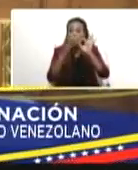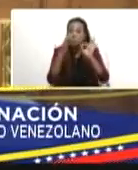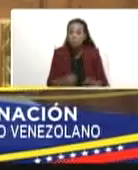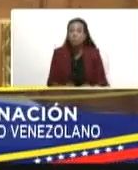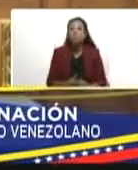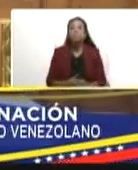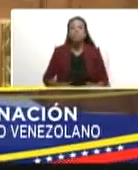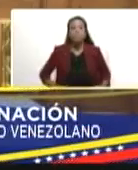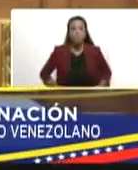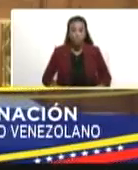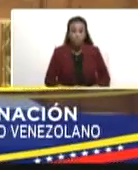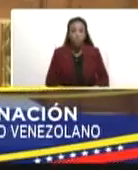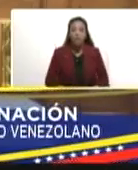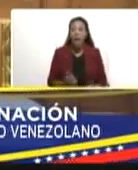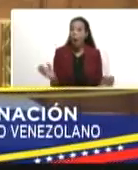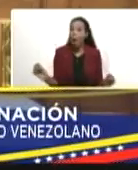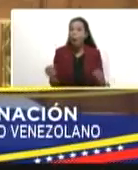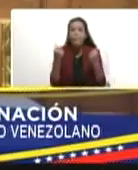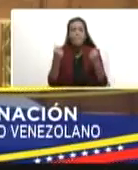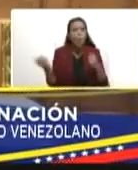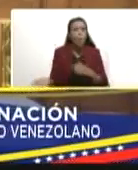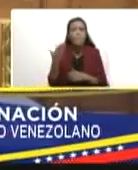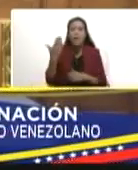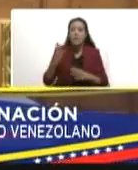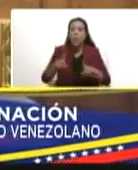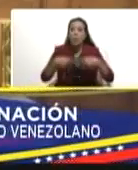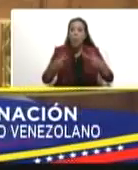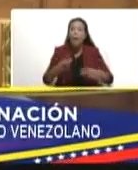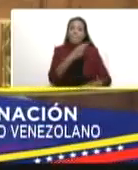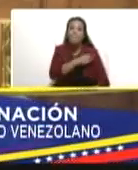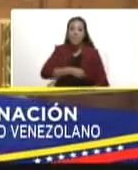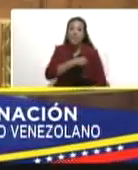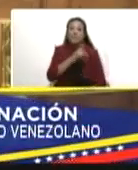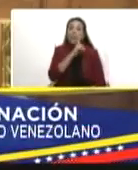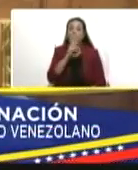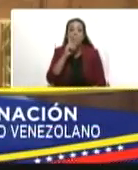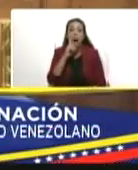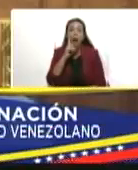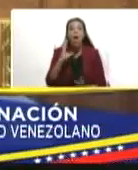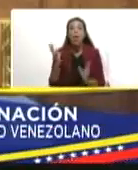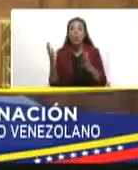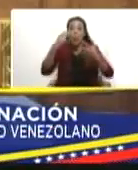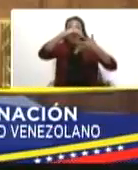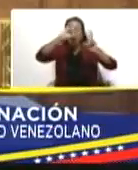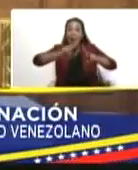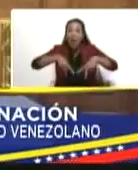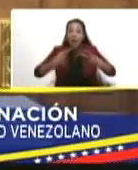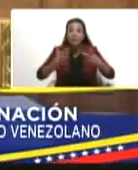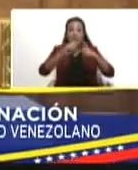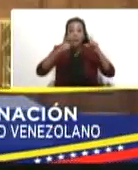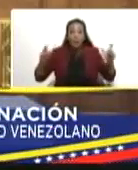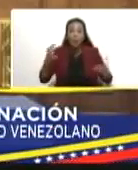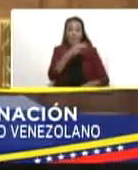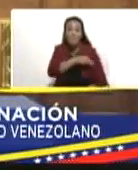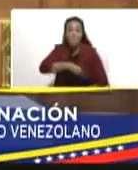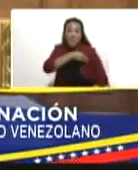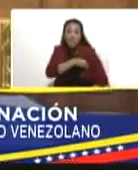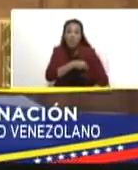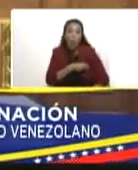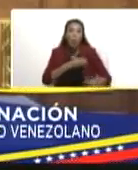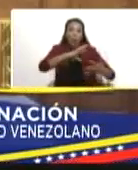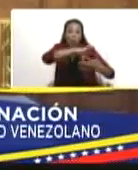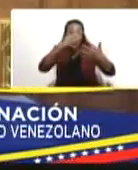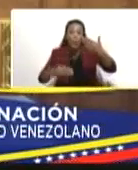concret el arranque de una nueva gran misión dentro de las nuevas generaciones de misiones y grandes